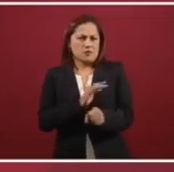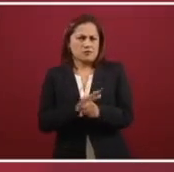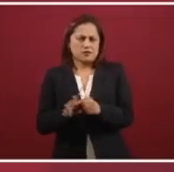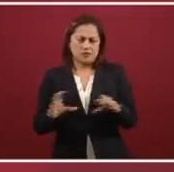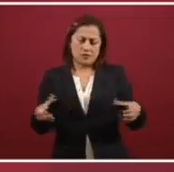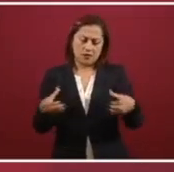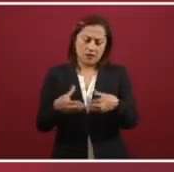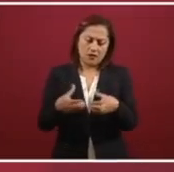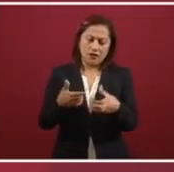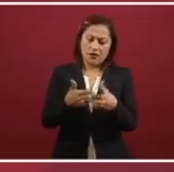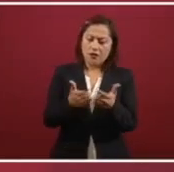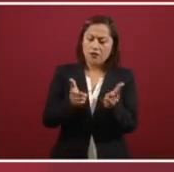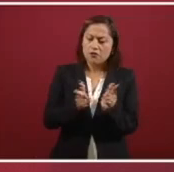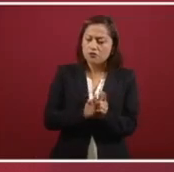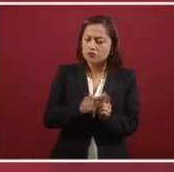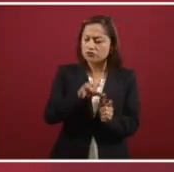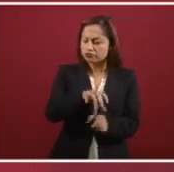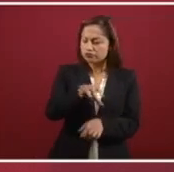ilegales